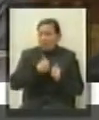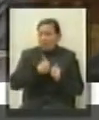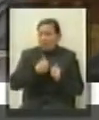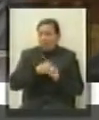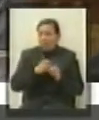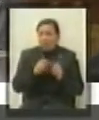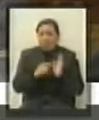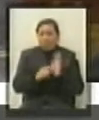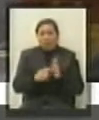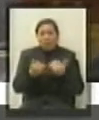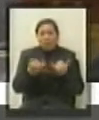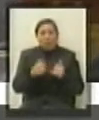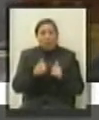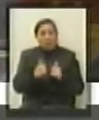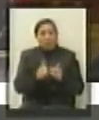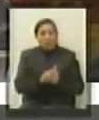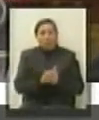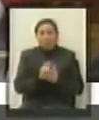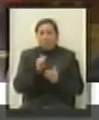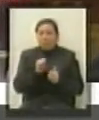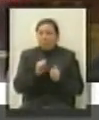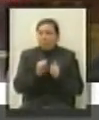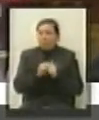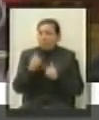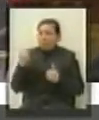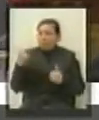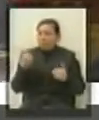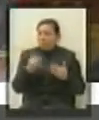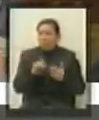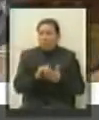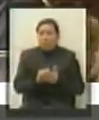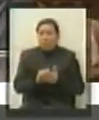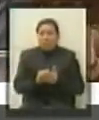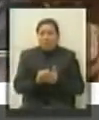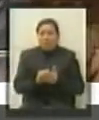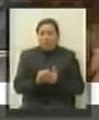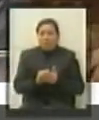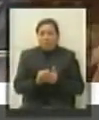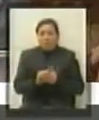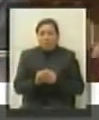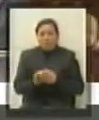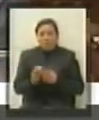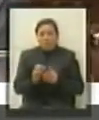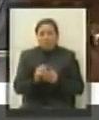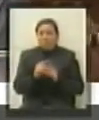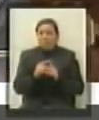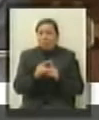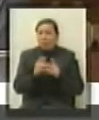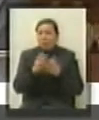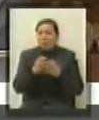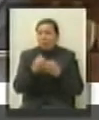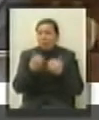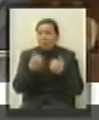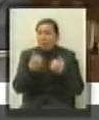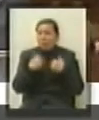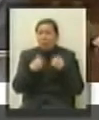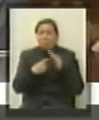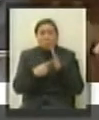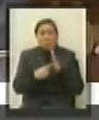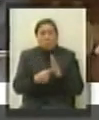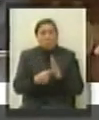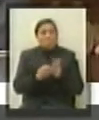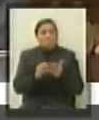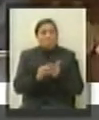que muestro acá, la hago allí. Por supuesto, contribuyo a que eso se realice. Pero quiero que se tenga presente